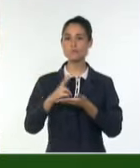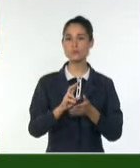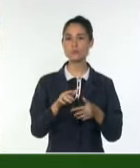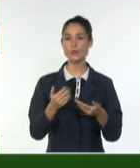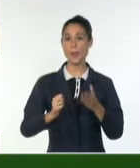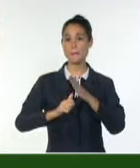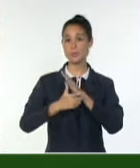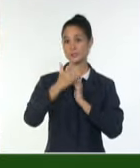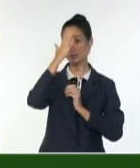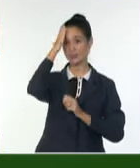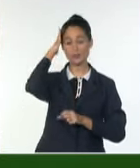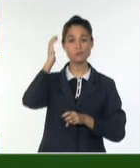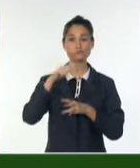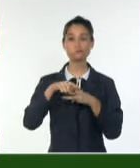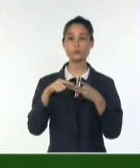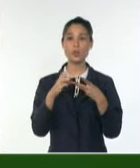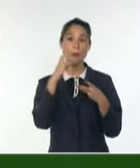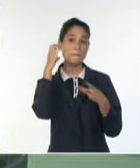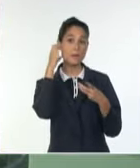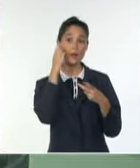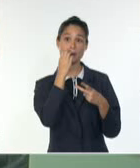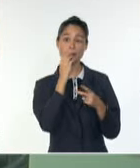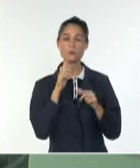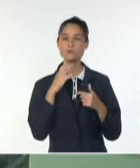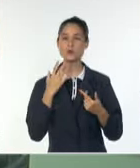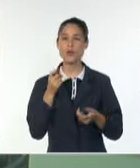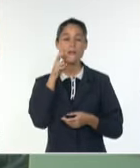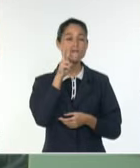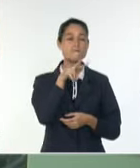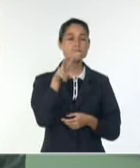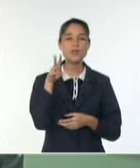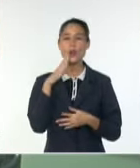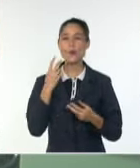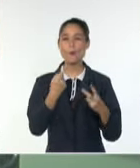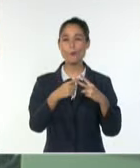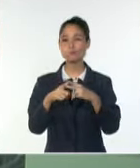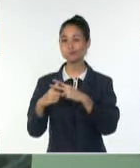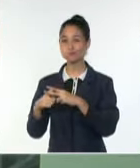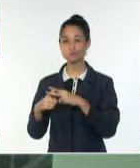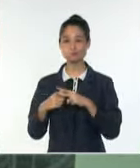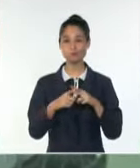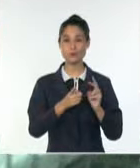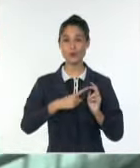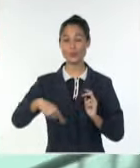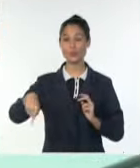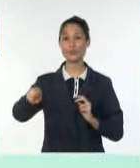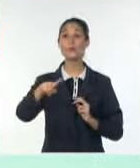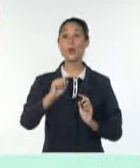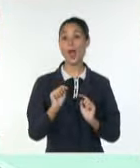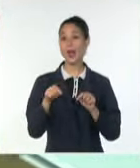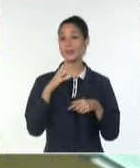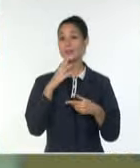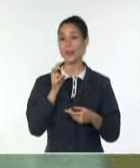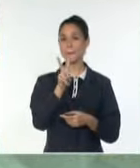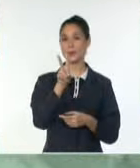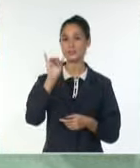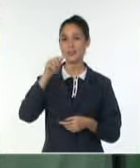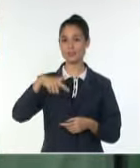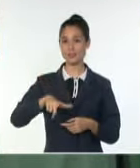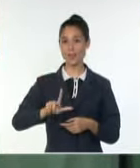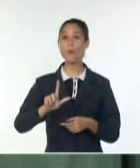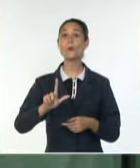Primer Ministro Manuel marrero cruz para apreciar la obra social de mayor impacto realizada en ocasión del 26 de julio en esta